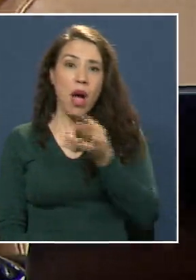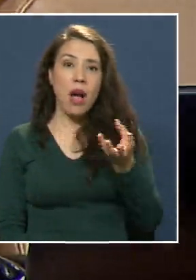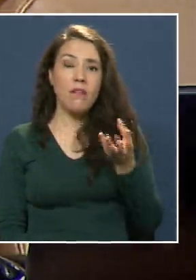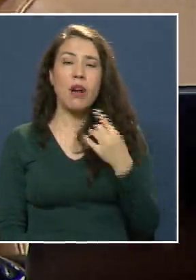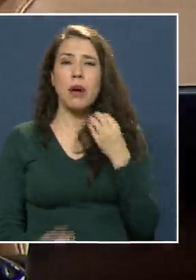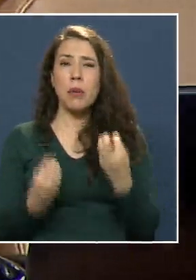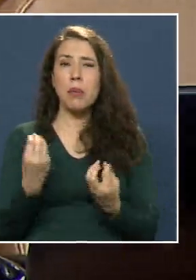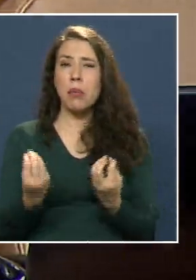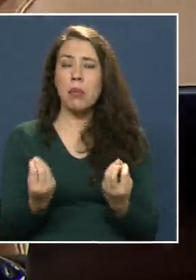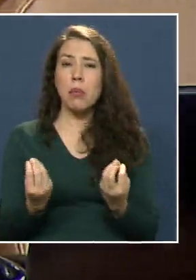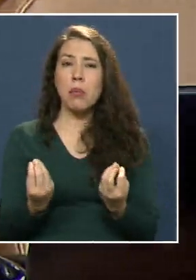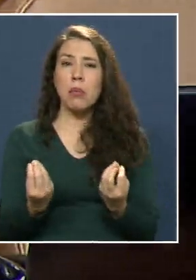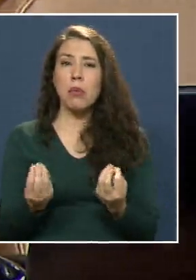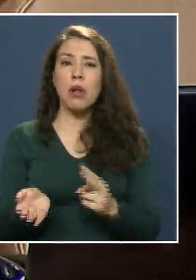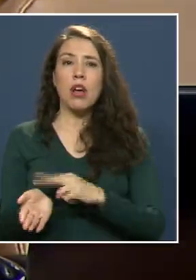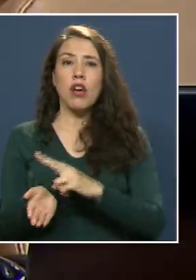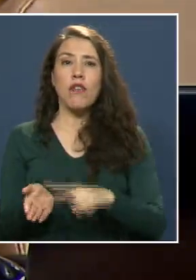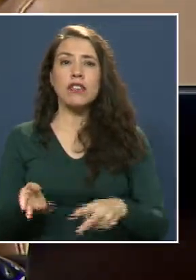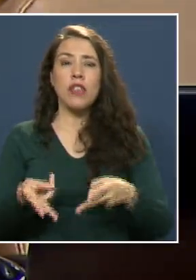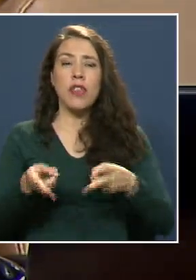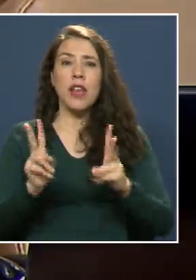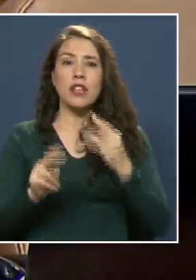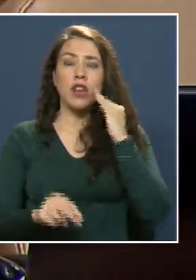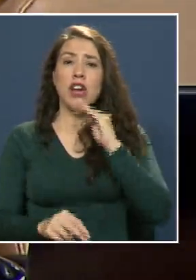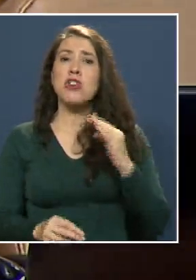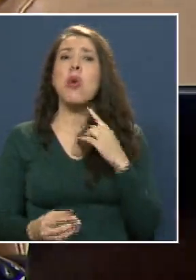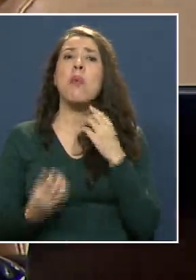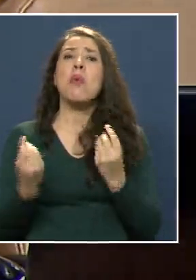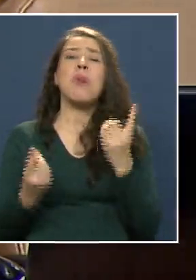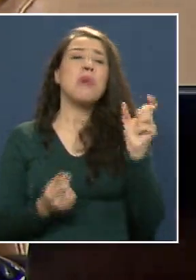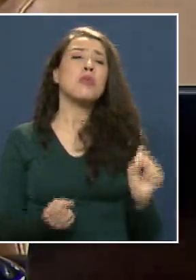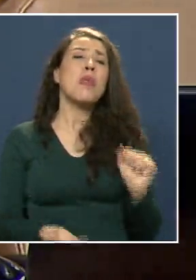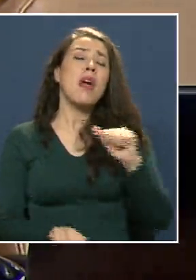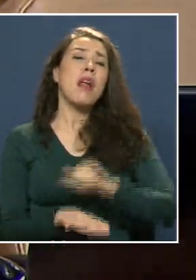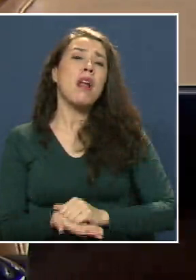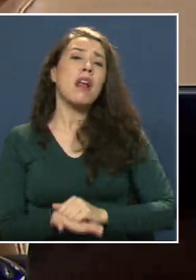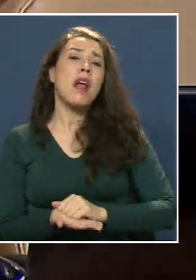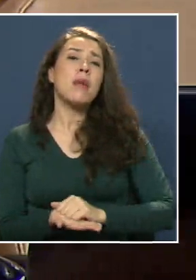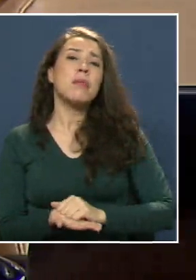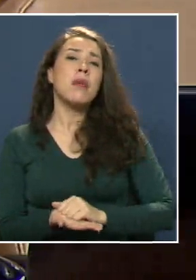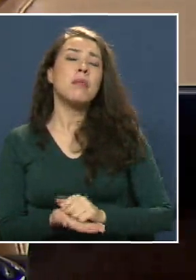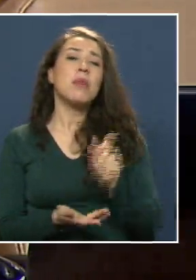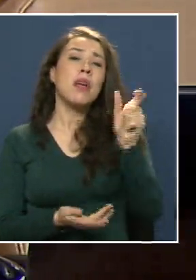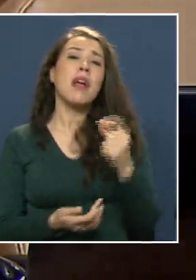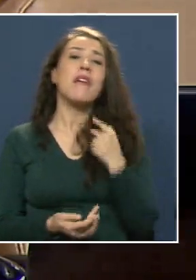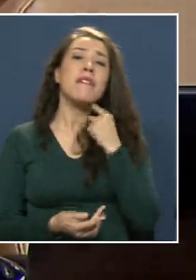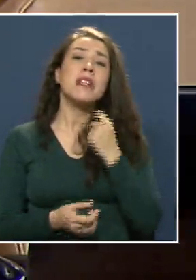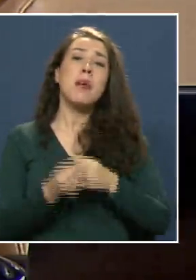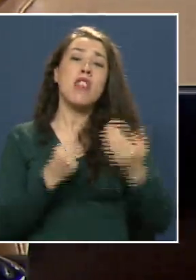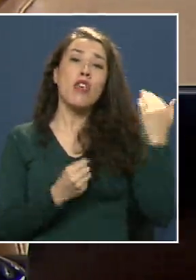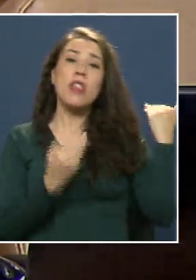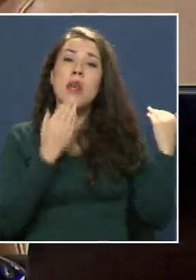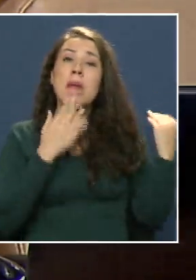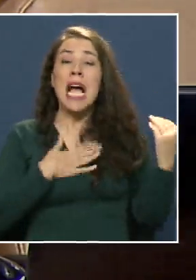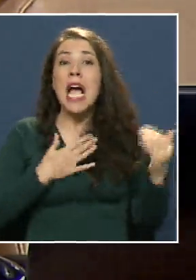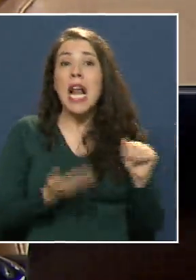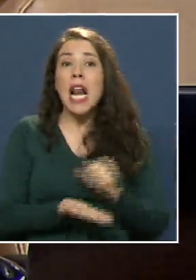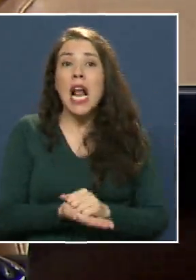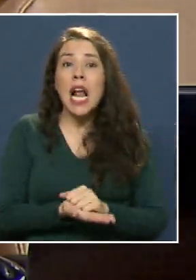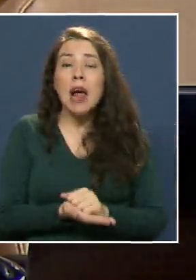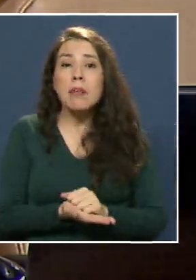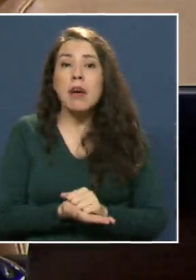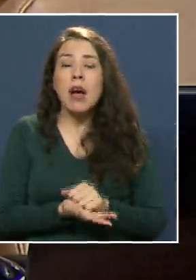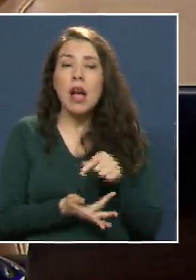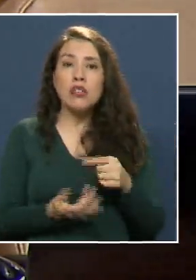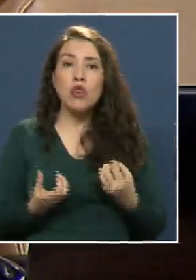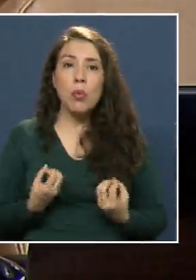¿Por qué tiene que ser la Convención de Derechos del Niño? ¿Por qué no podría alguien reclamar que habiendo sido víctima un par de años antes, también quiera reclamar? Ahí se